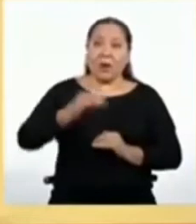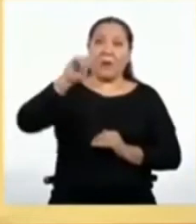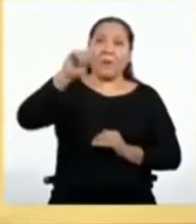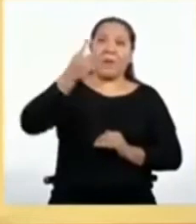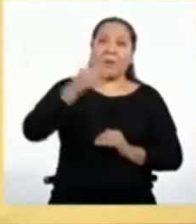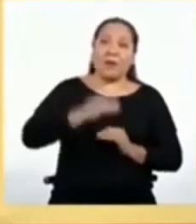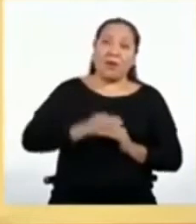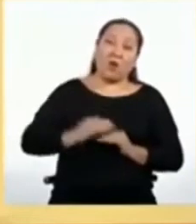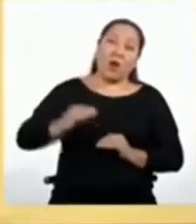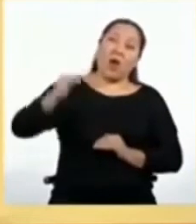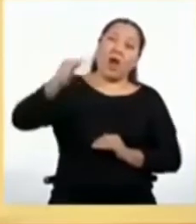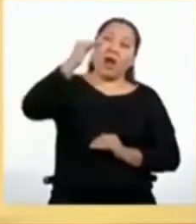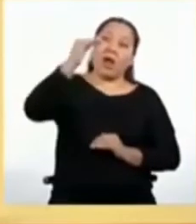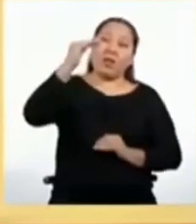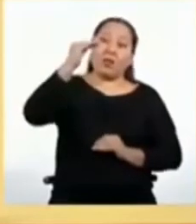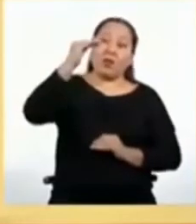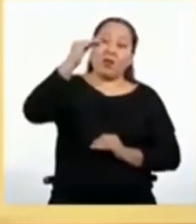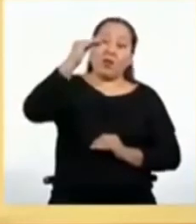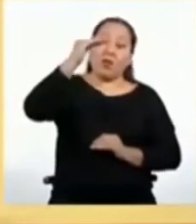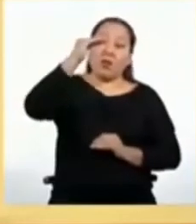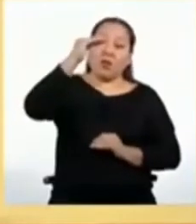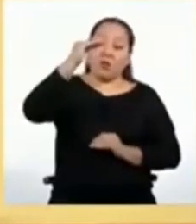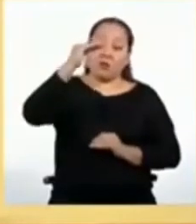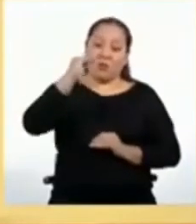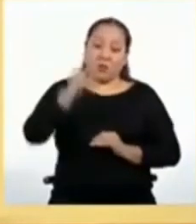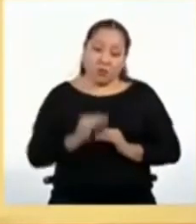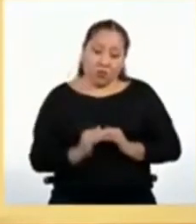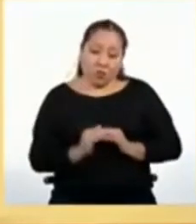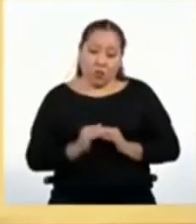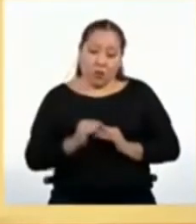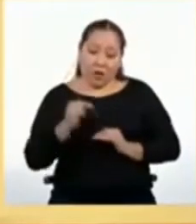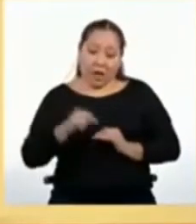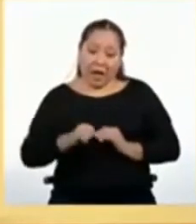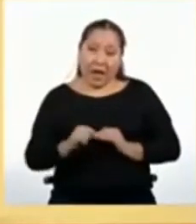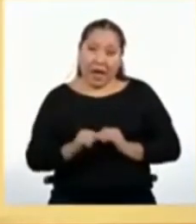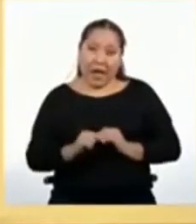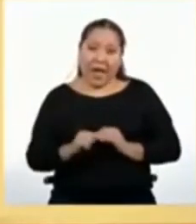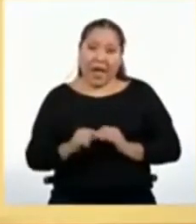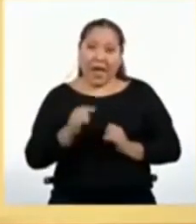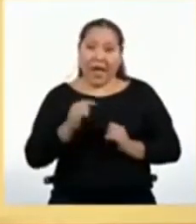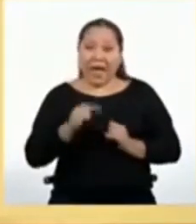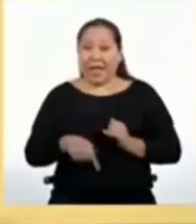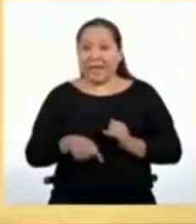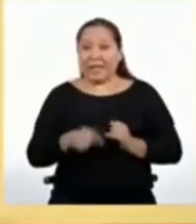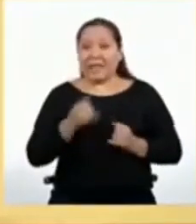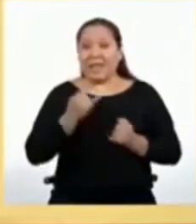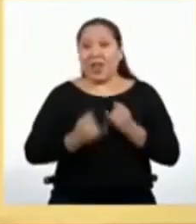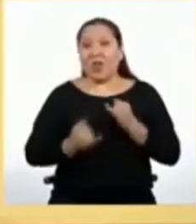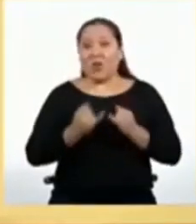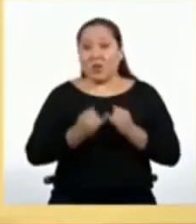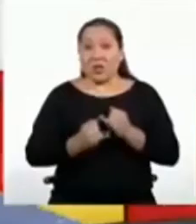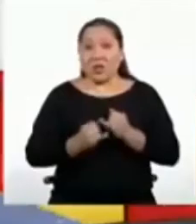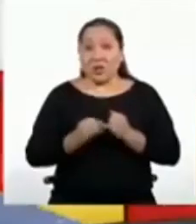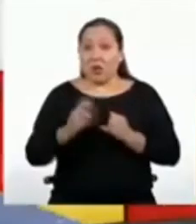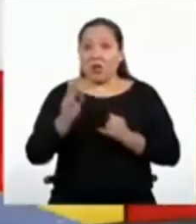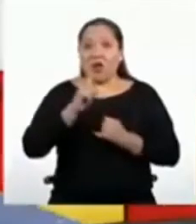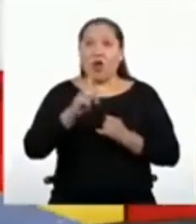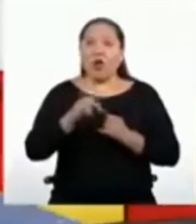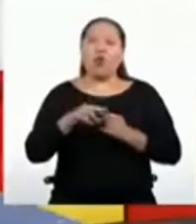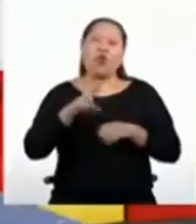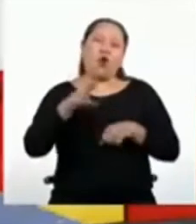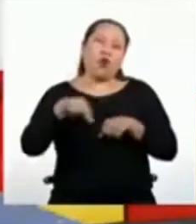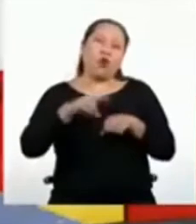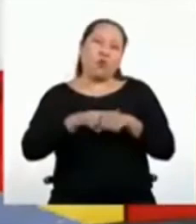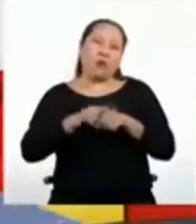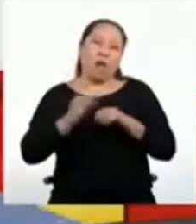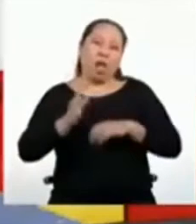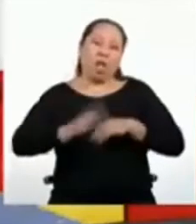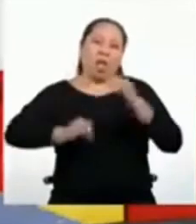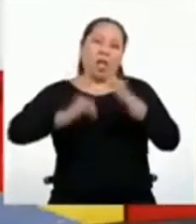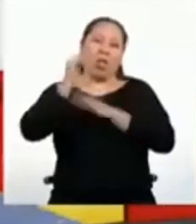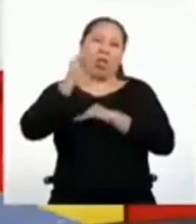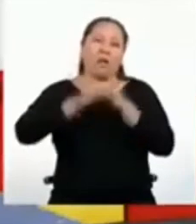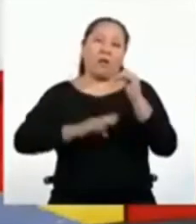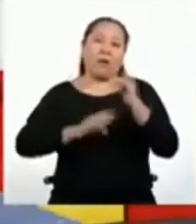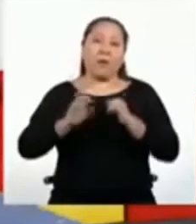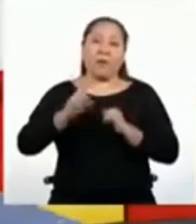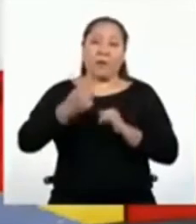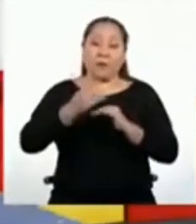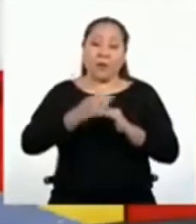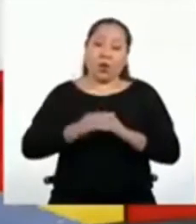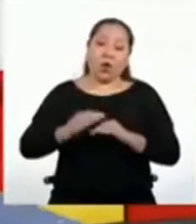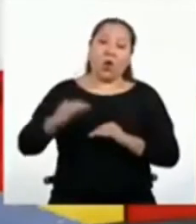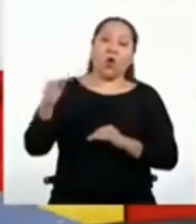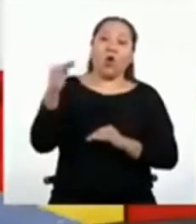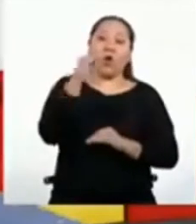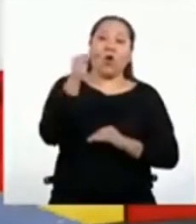¿ok? No como contamos los pisos de un edificio, sino al revés. ¿Está bien? Ok, el primer